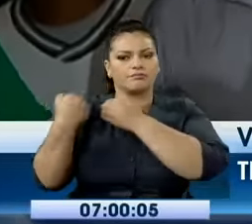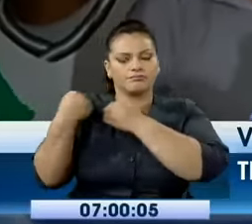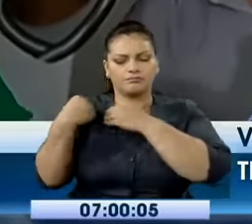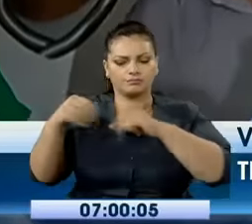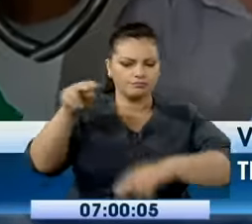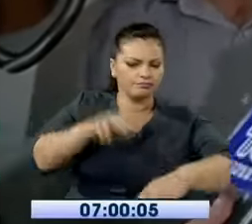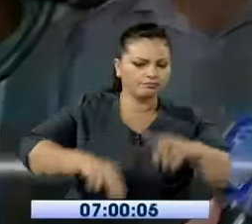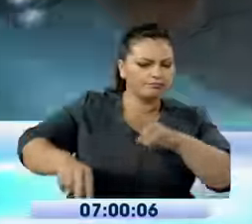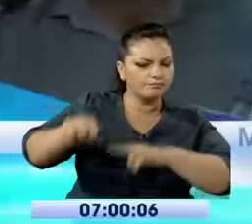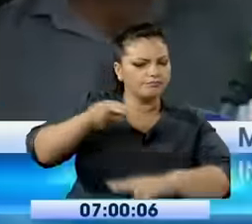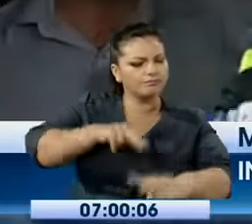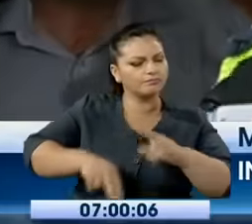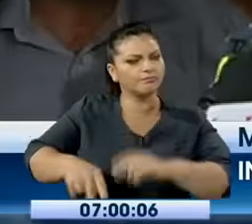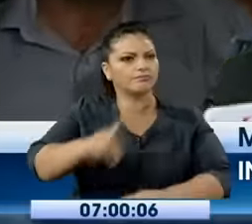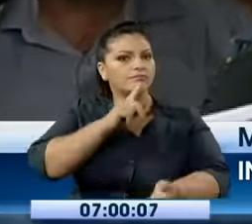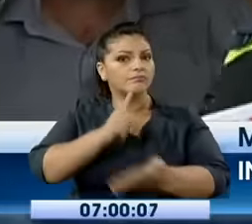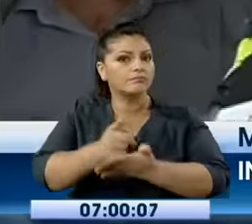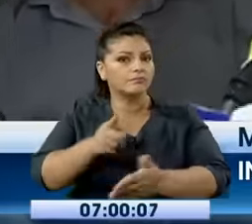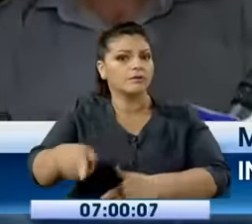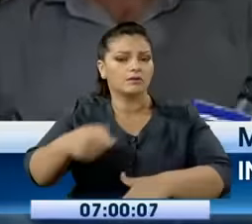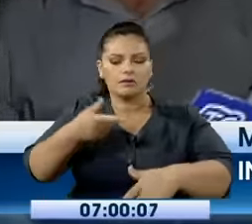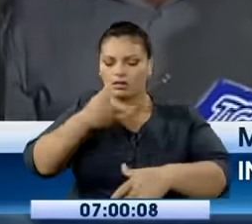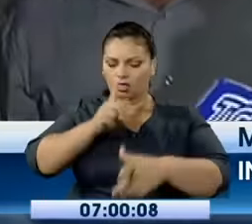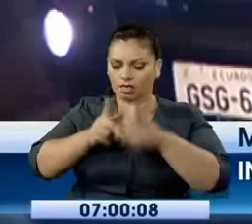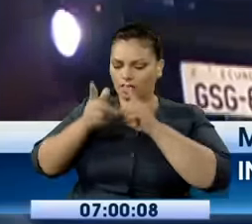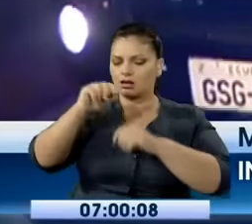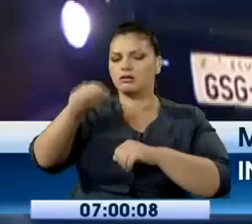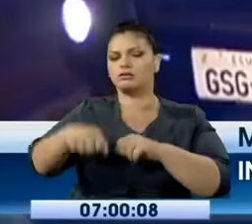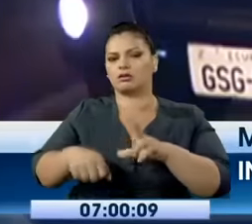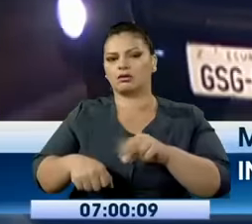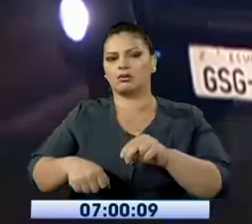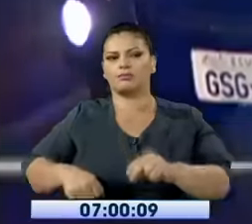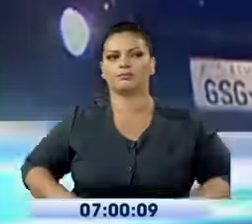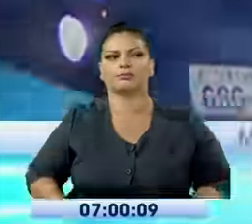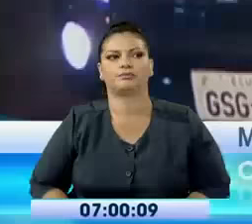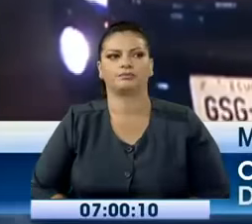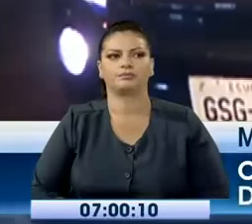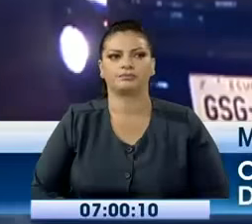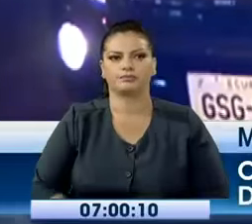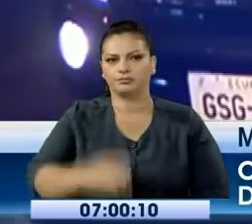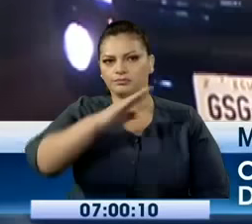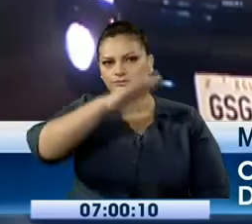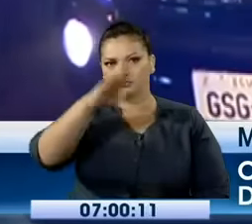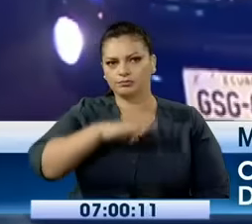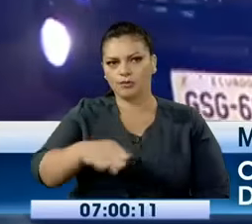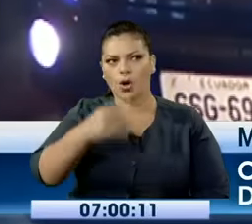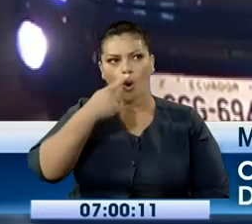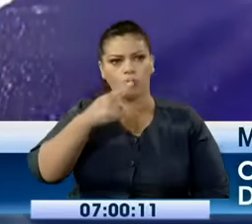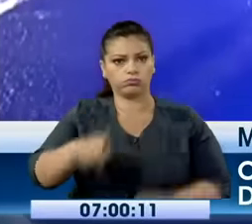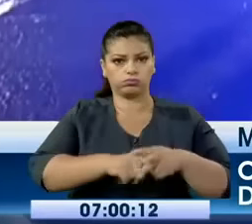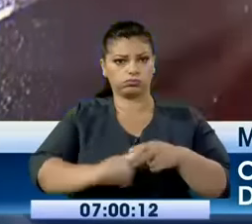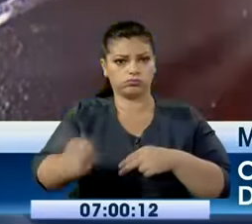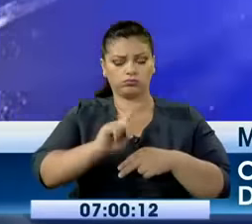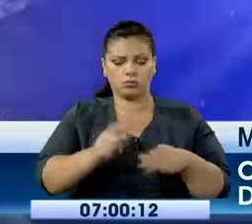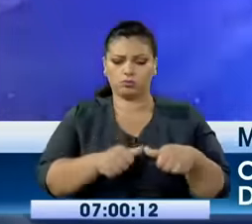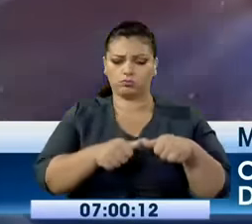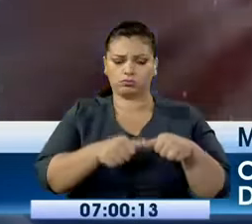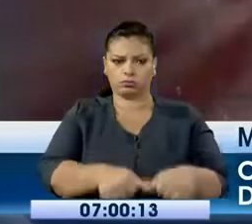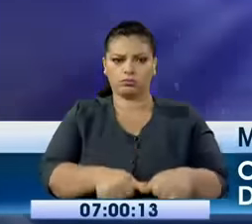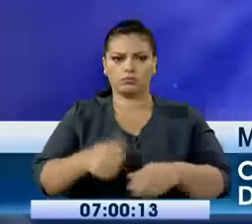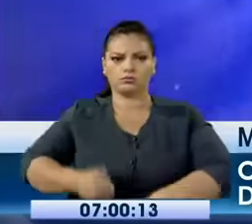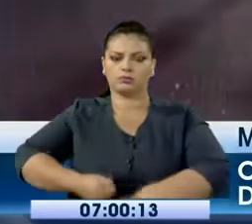mismos enviarán a alguien que le haga la prueba de alcoholemia. El conductor de la camioneta permaneció en el lugar y fue retenido